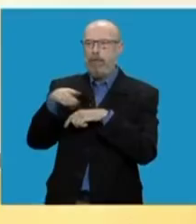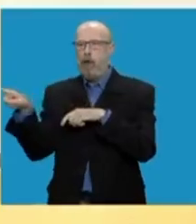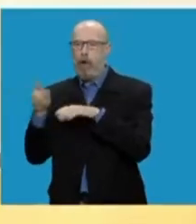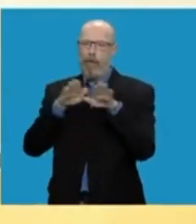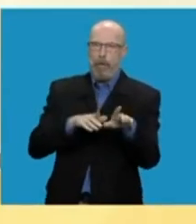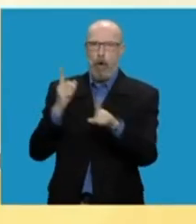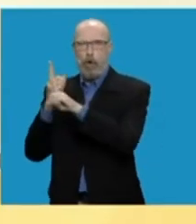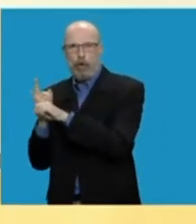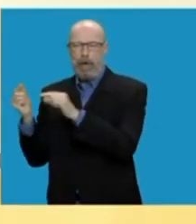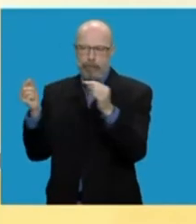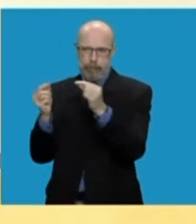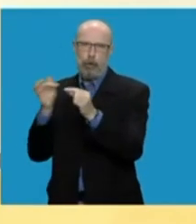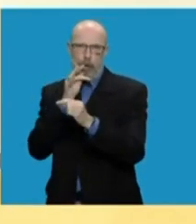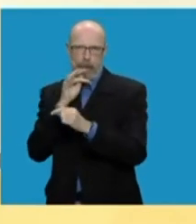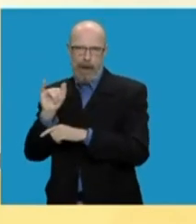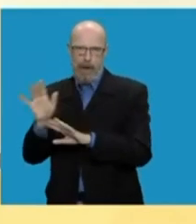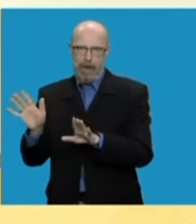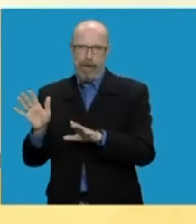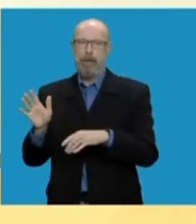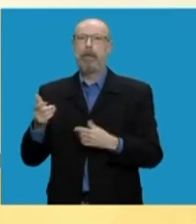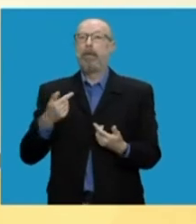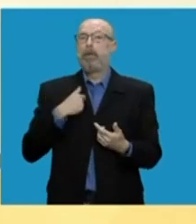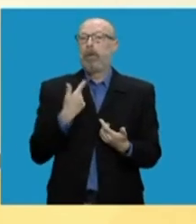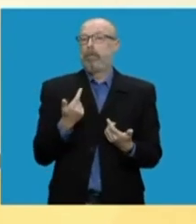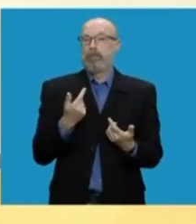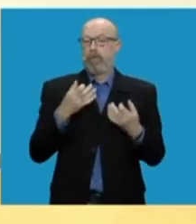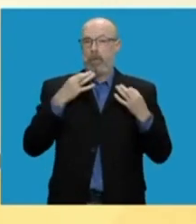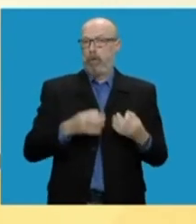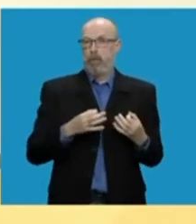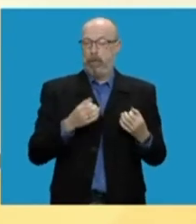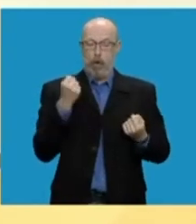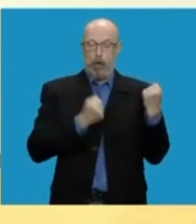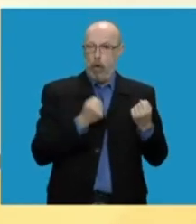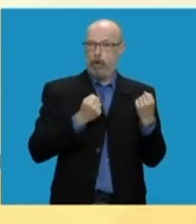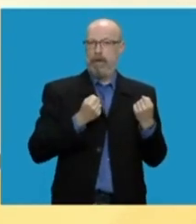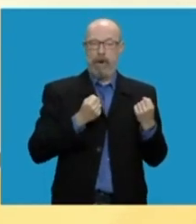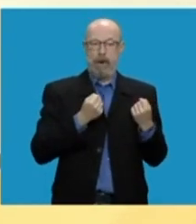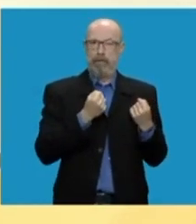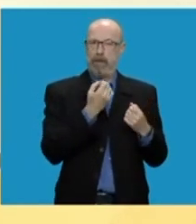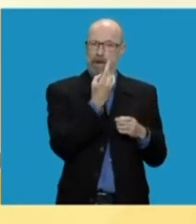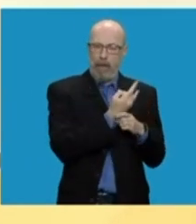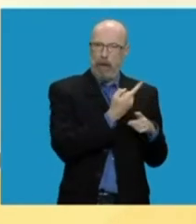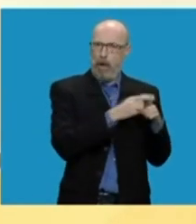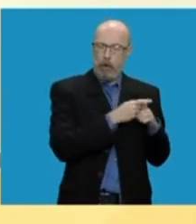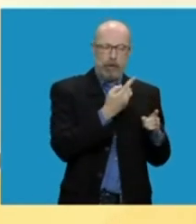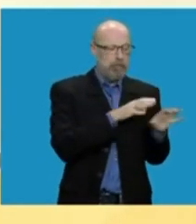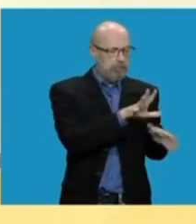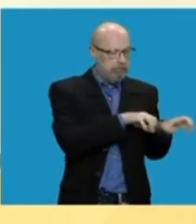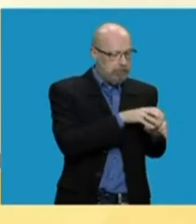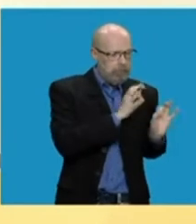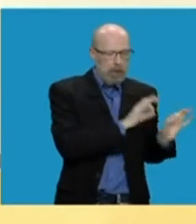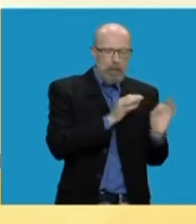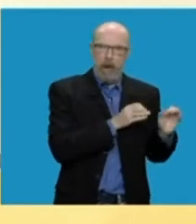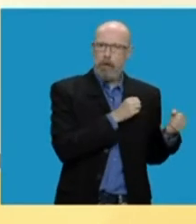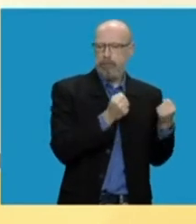Y bueno, pues cogí el casco, el coche, el aparato grabador y me fui a la unidad móvil a Retortillo